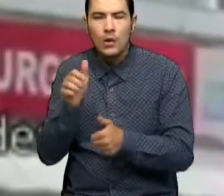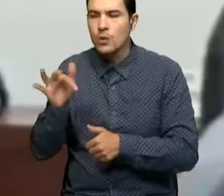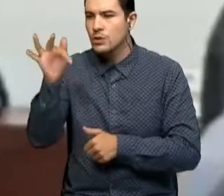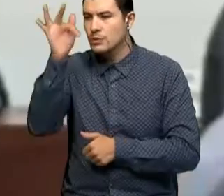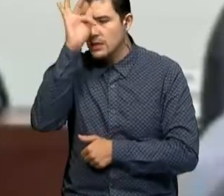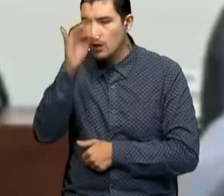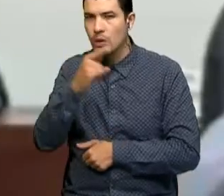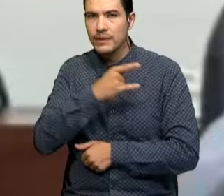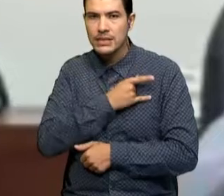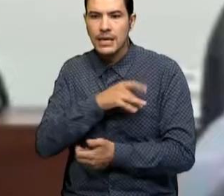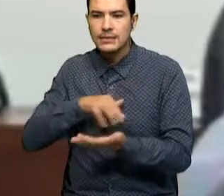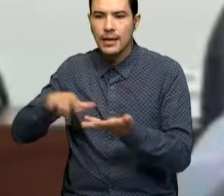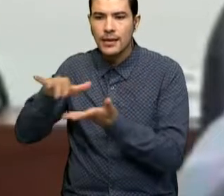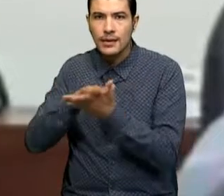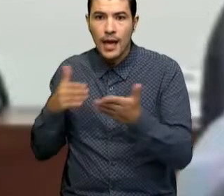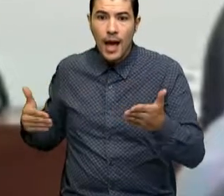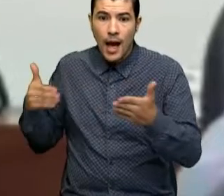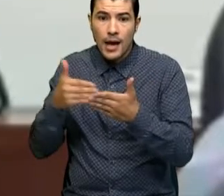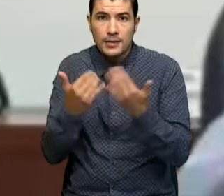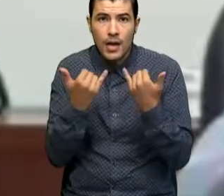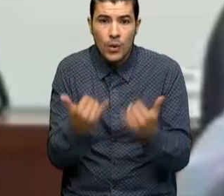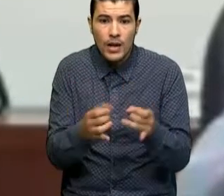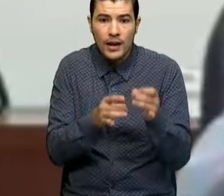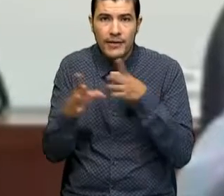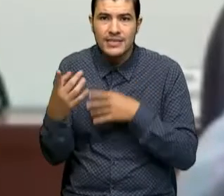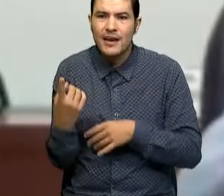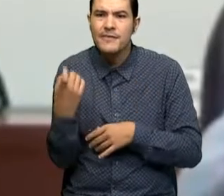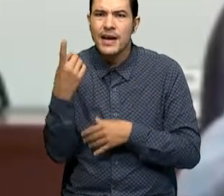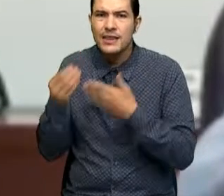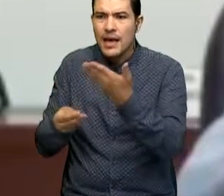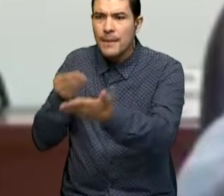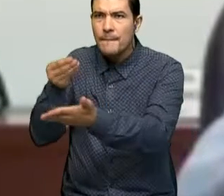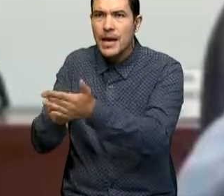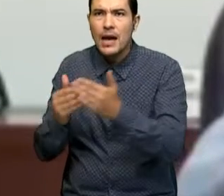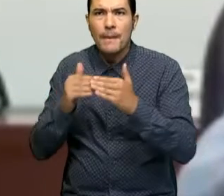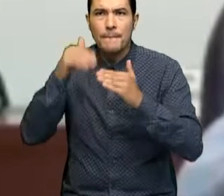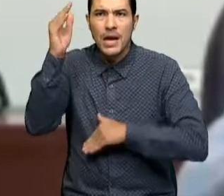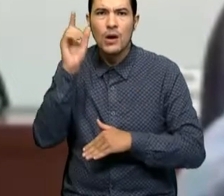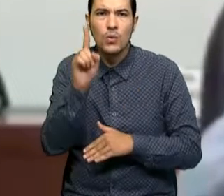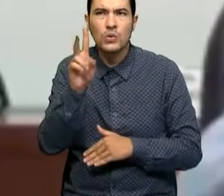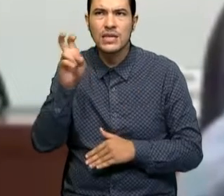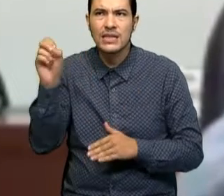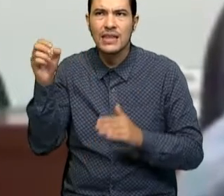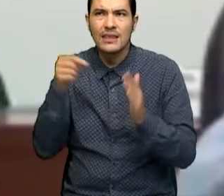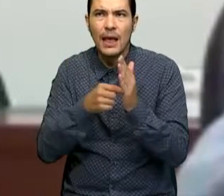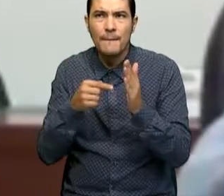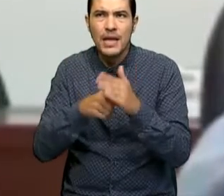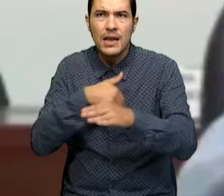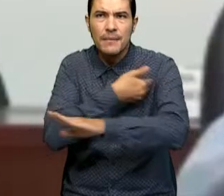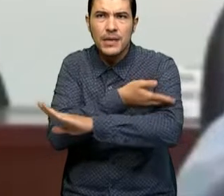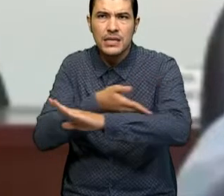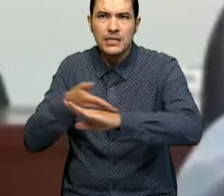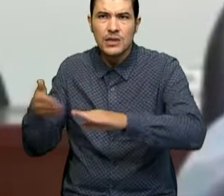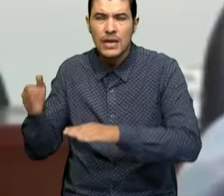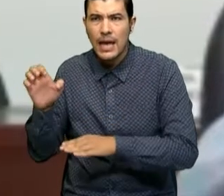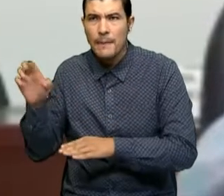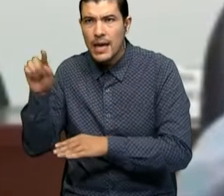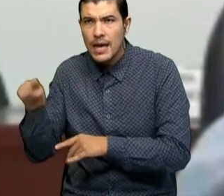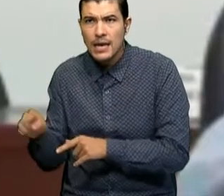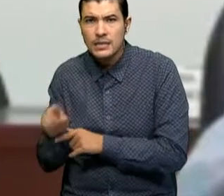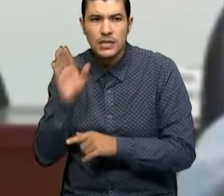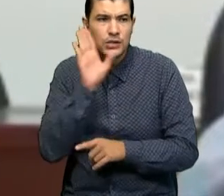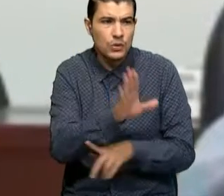Santander, el cual a la fecha se le está adeudando más de 170 mil millones de pesos entre